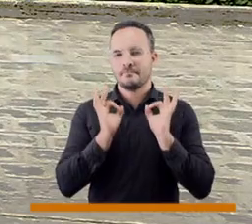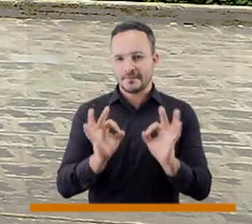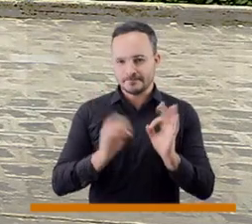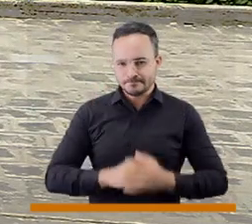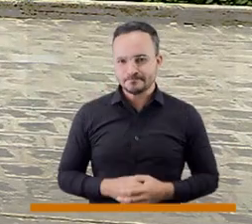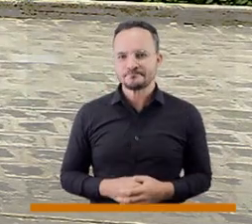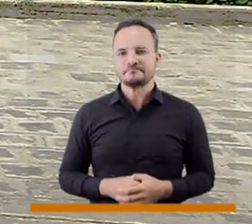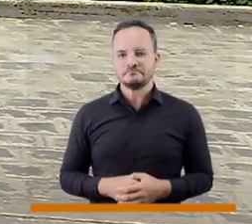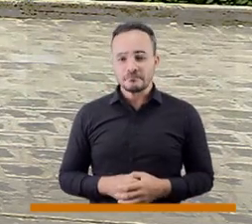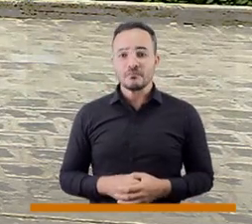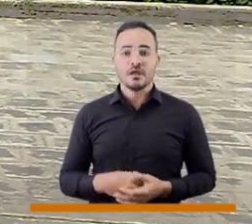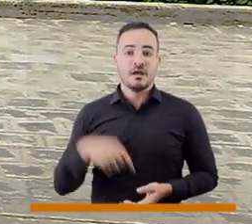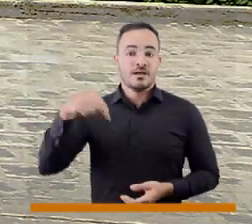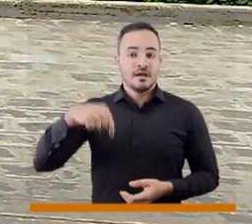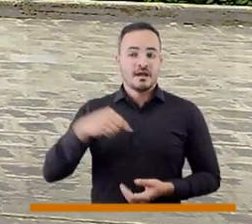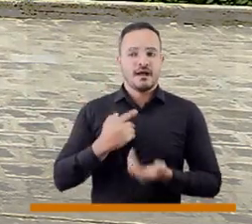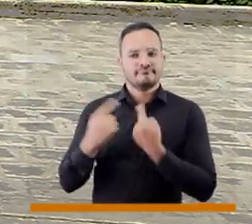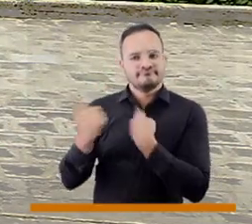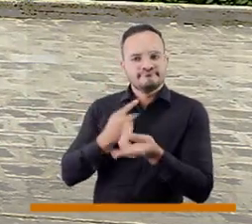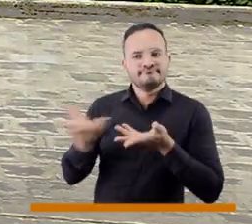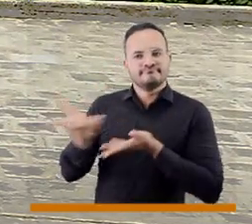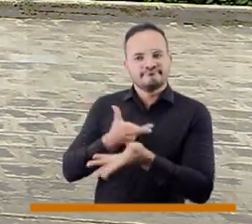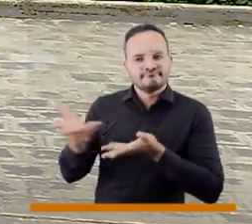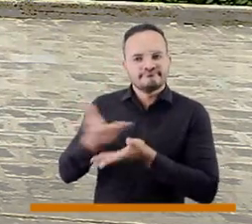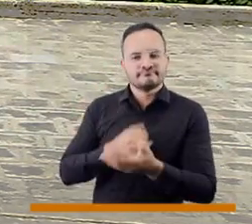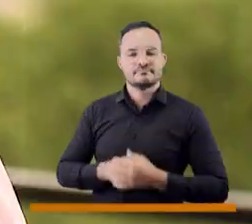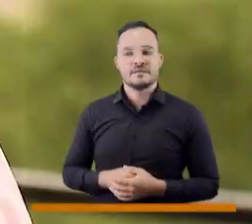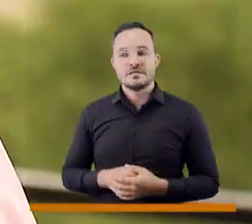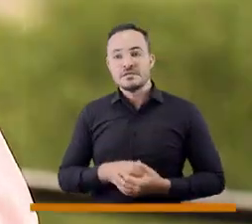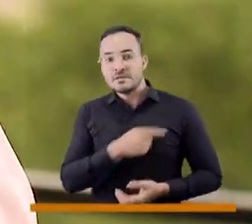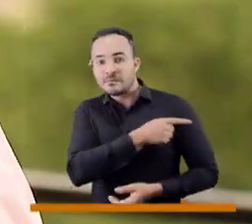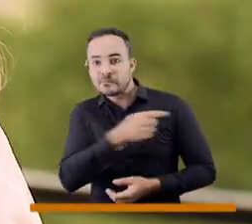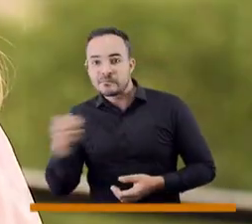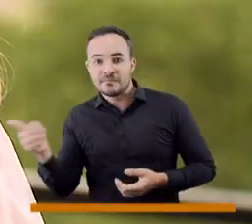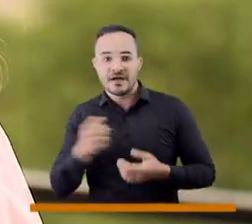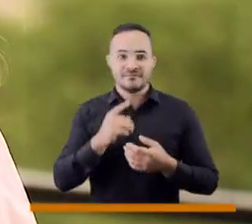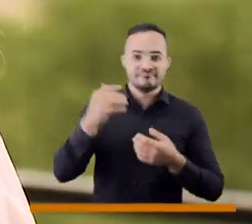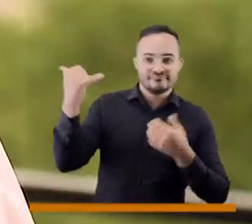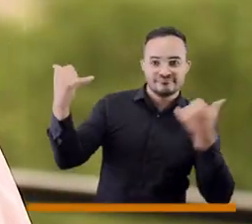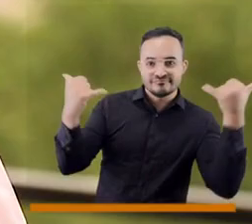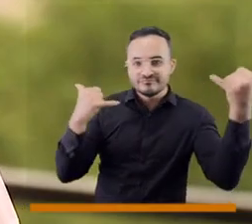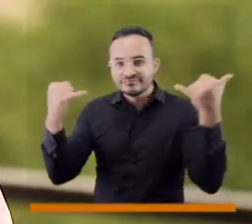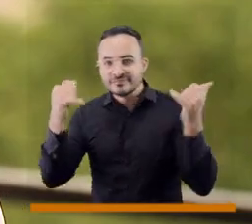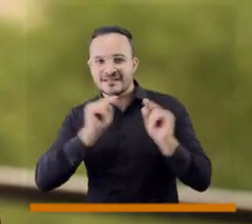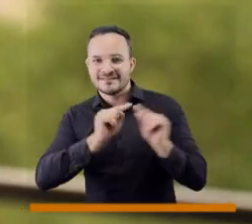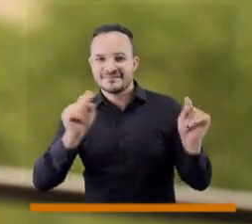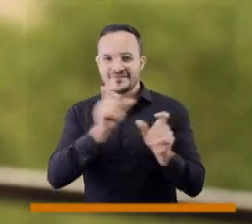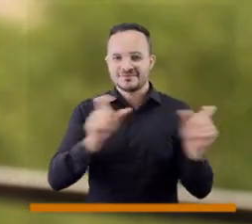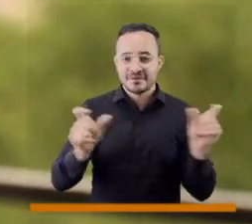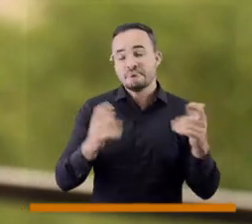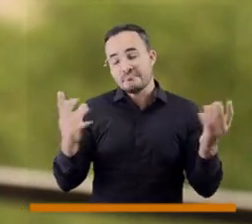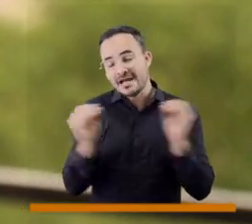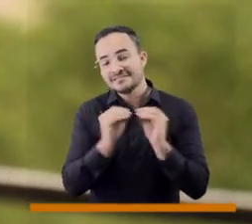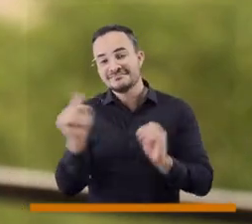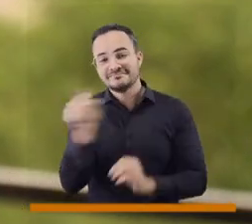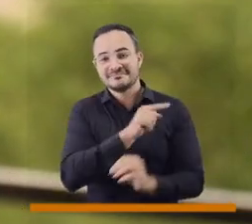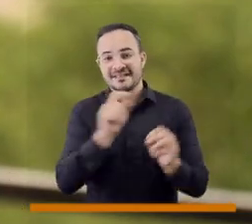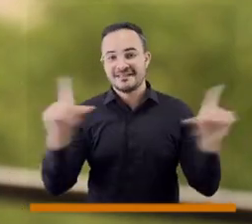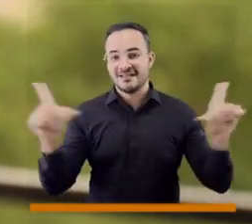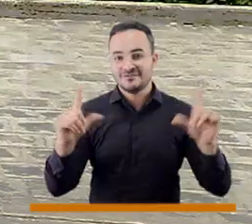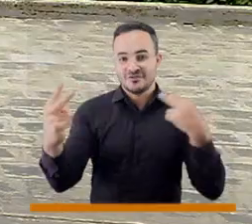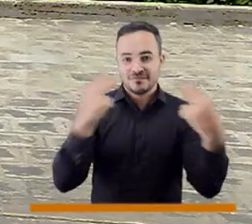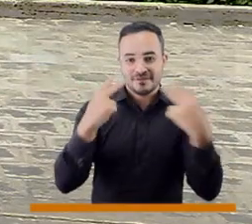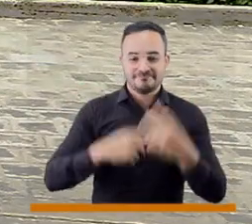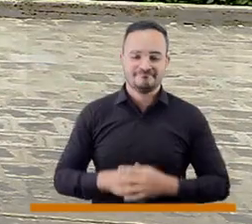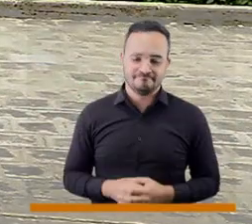Y bueno, concejal, aquí estamos usted, todos los que estamos hoy en el set y nuestros televidentes privilegiados,